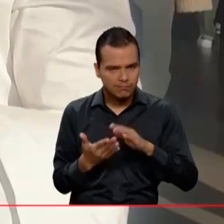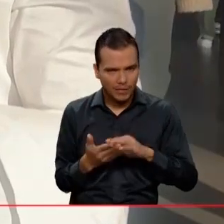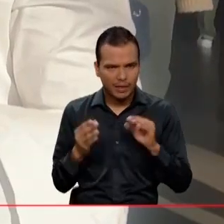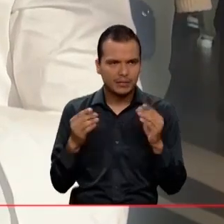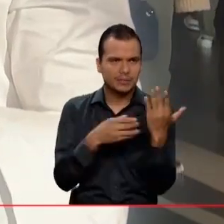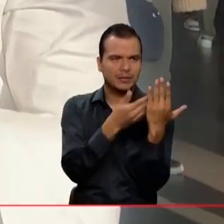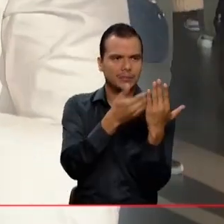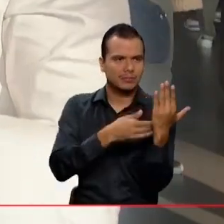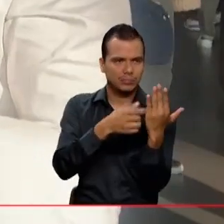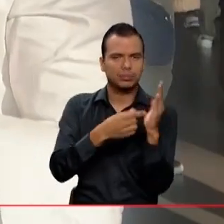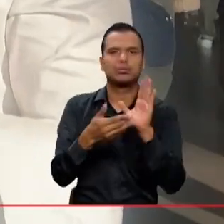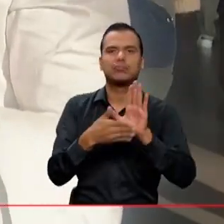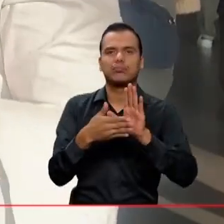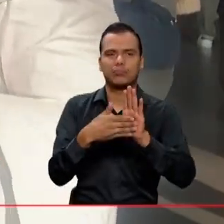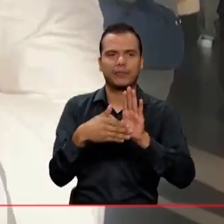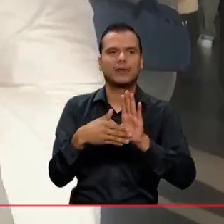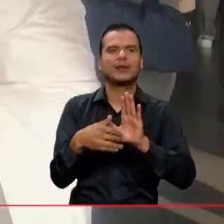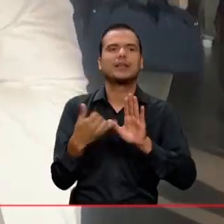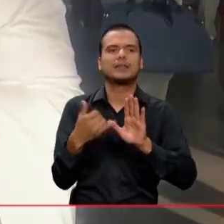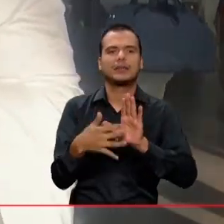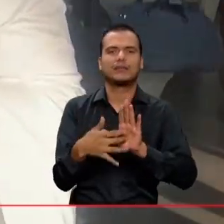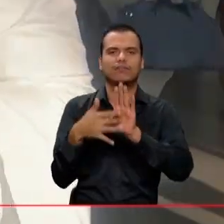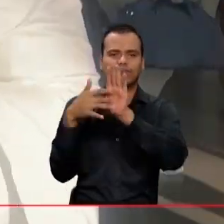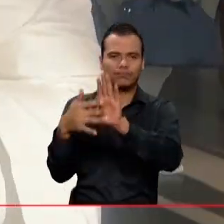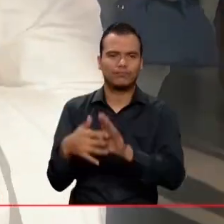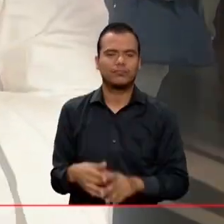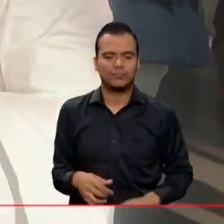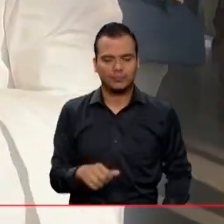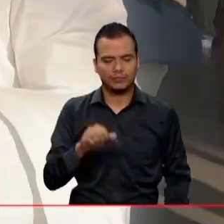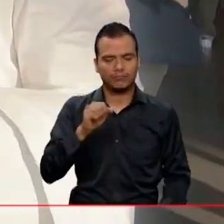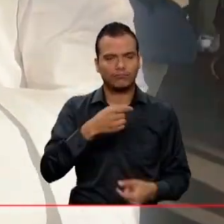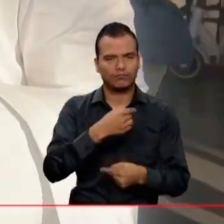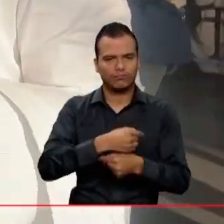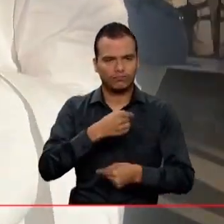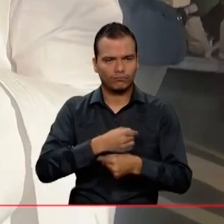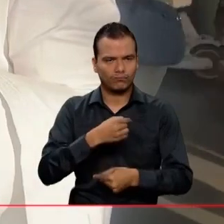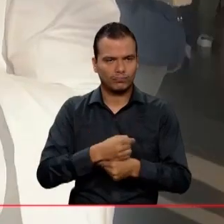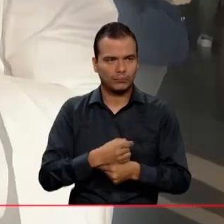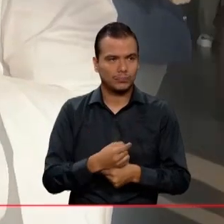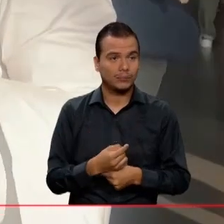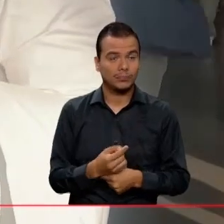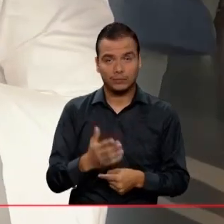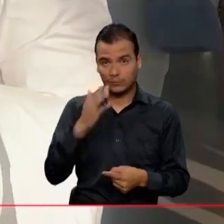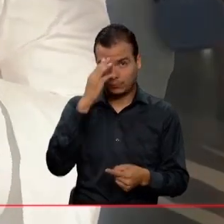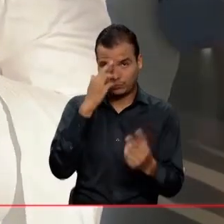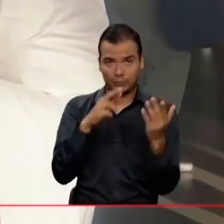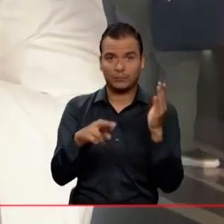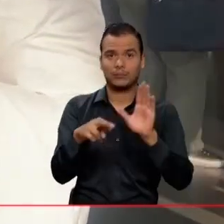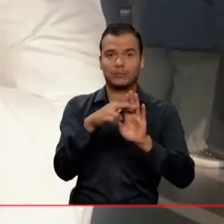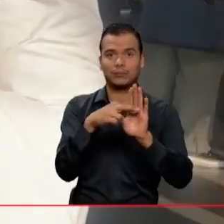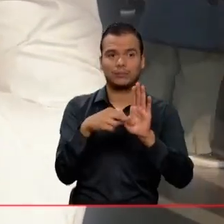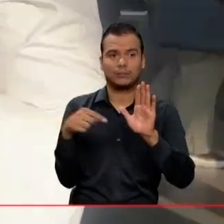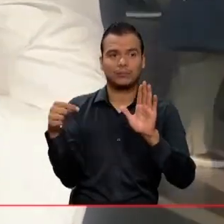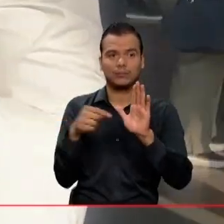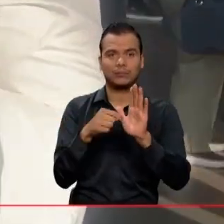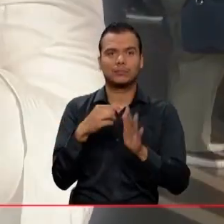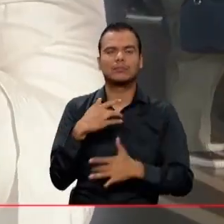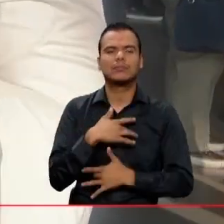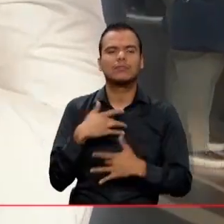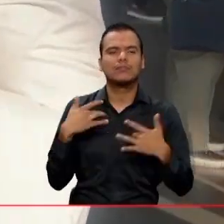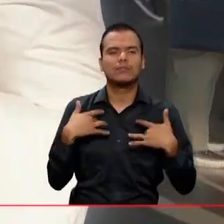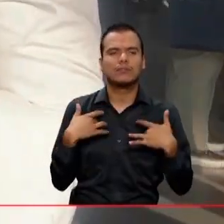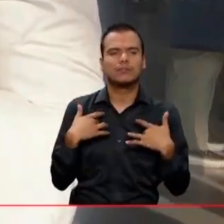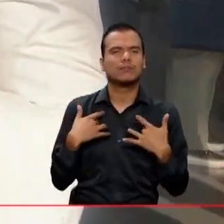solicitan estas empresas, delegada. Claro que sí, Karen. El requisito indispensable de salubridad es